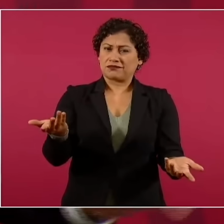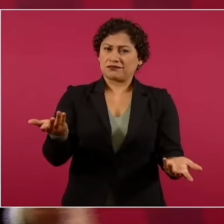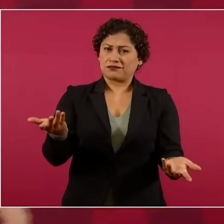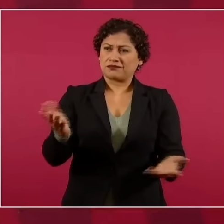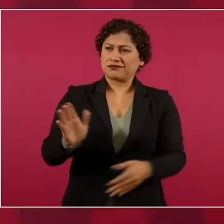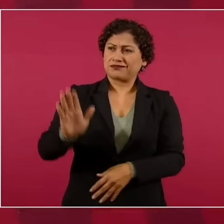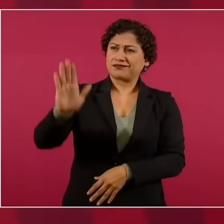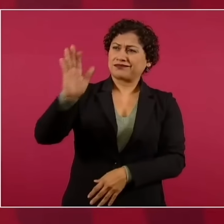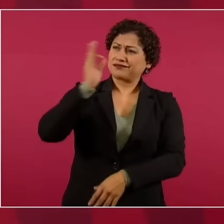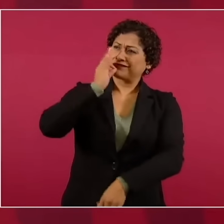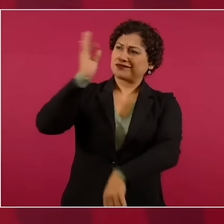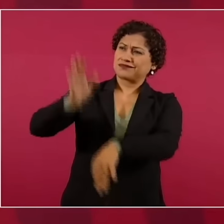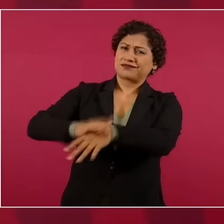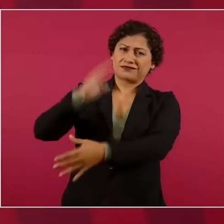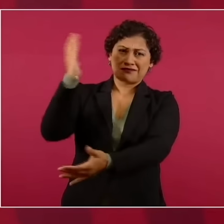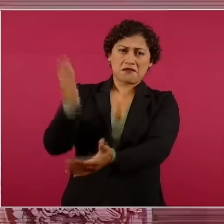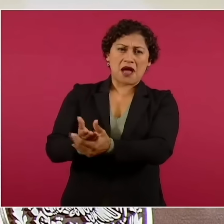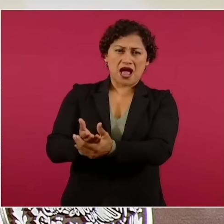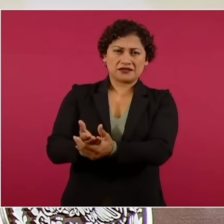basta.